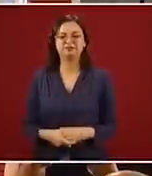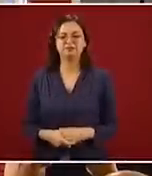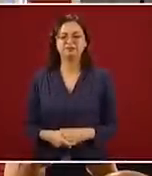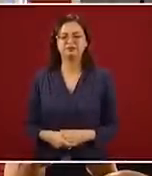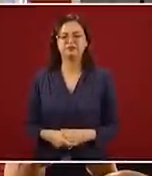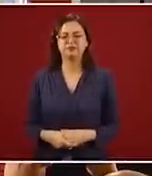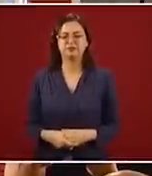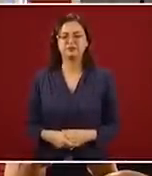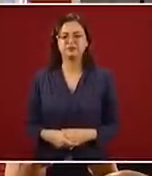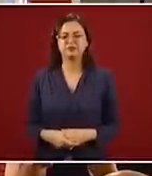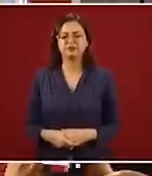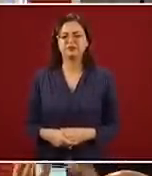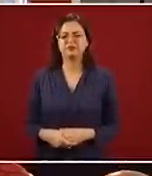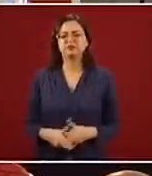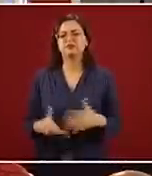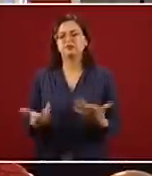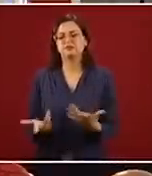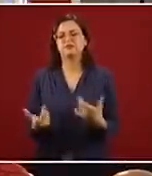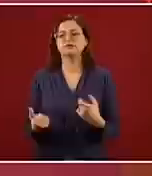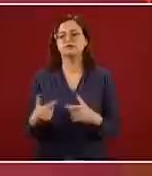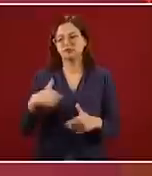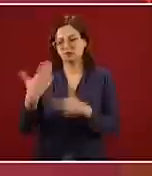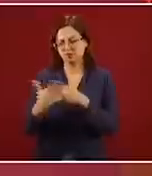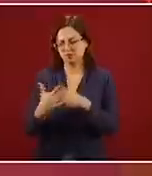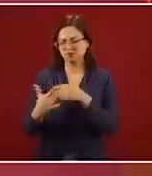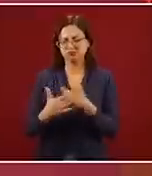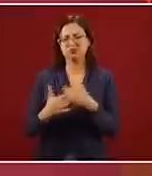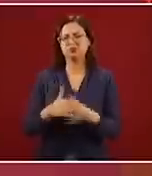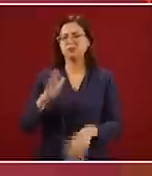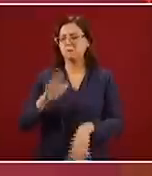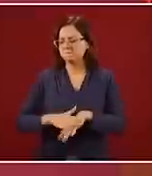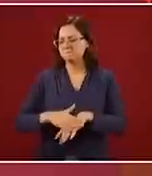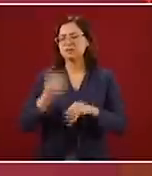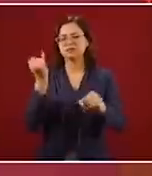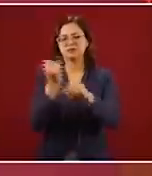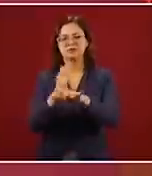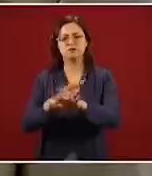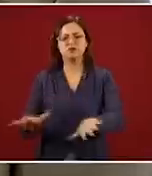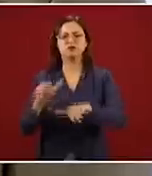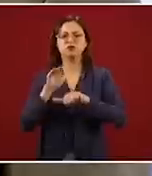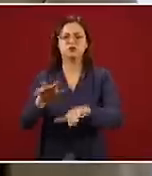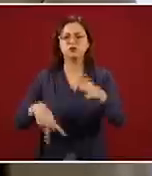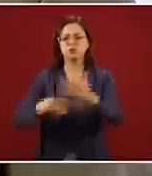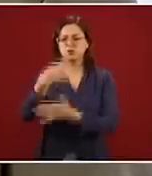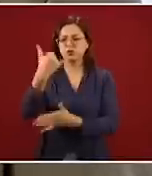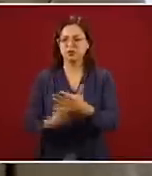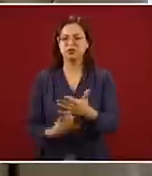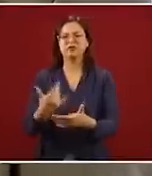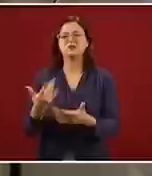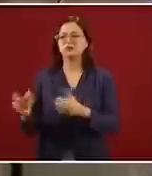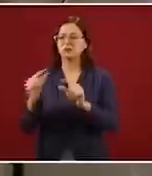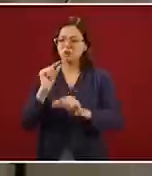en otras emisiones del Pulso, ya comentaremos sobre algunos de los proyectos para tener un cuerpo